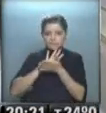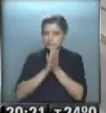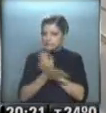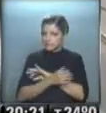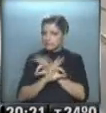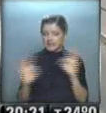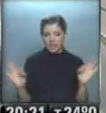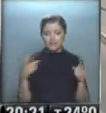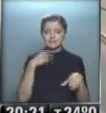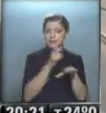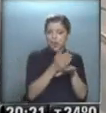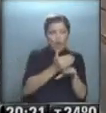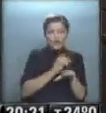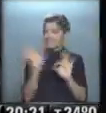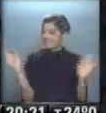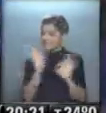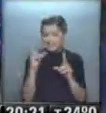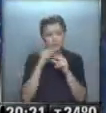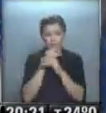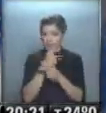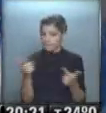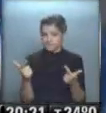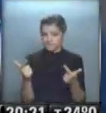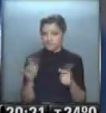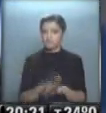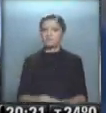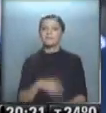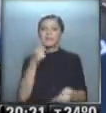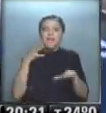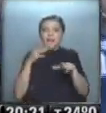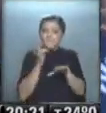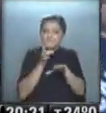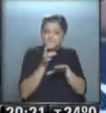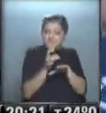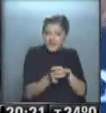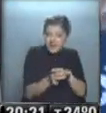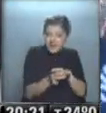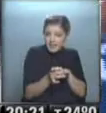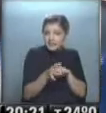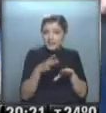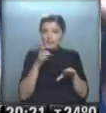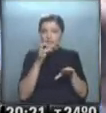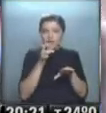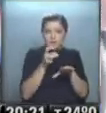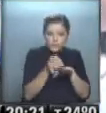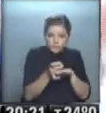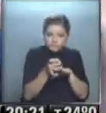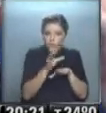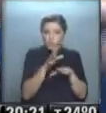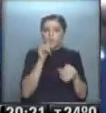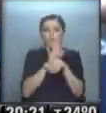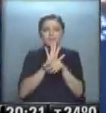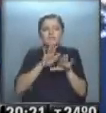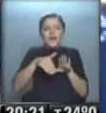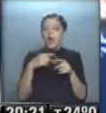Nada. Ni en la estación anterior, nada. O sea, en vez de frenar, o sea, en la estación, es como que frenaba y pasaba de largo. Y